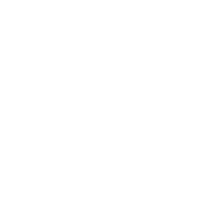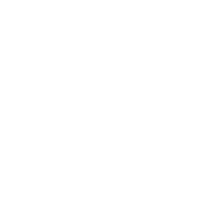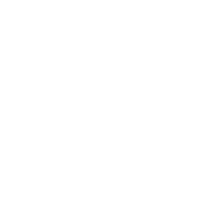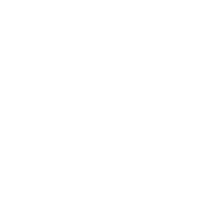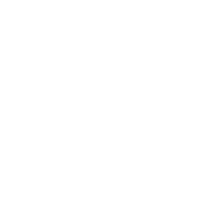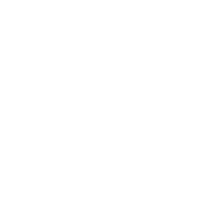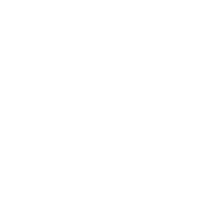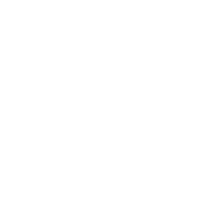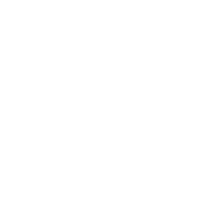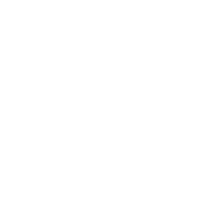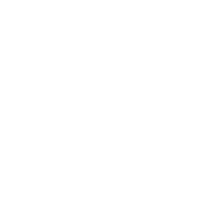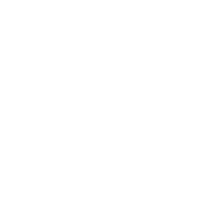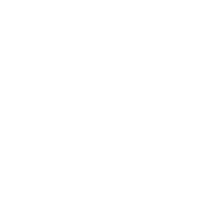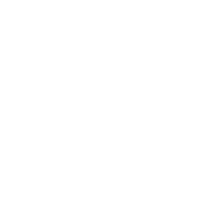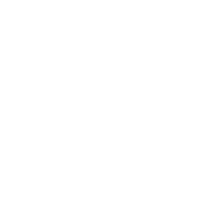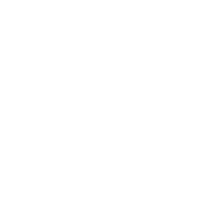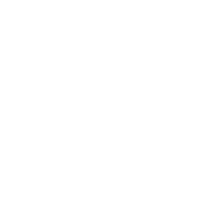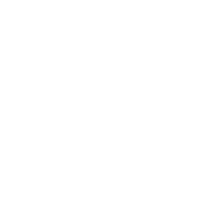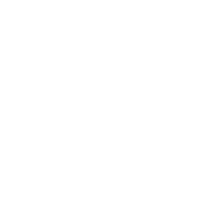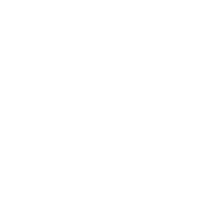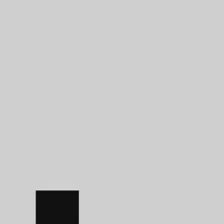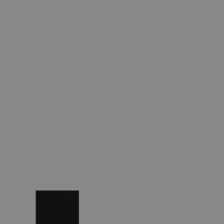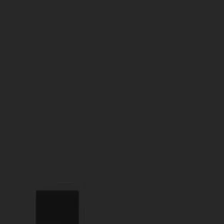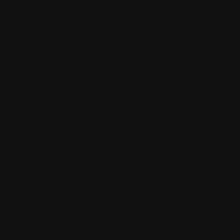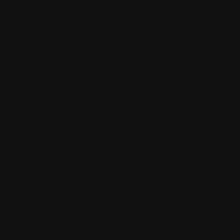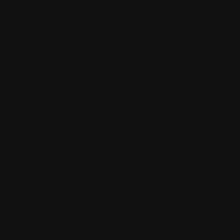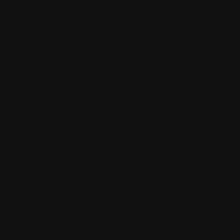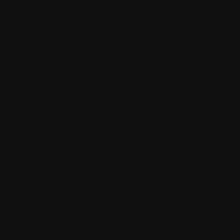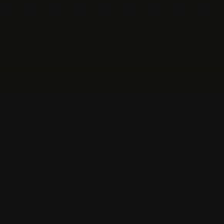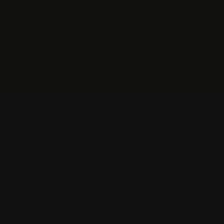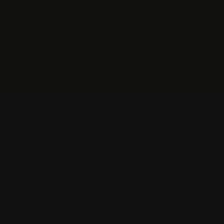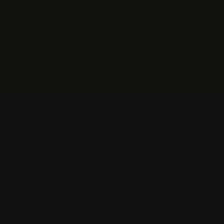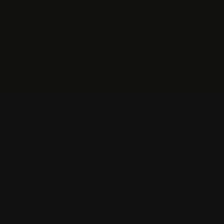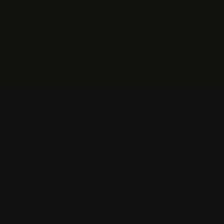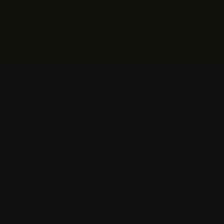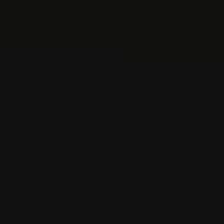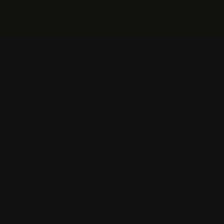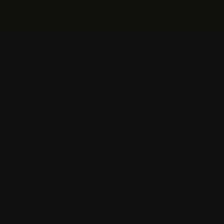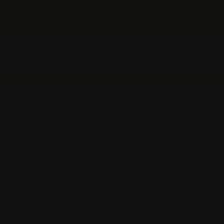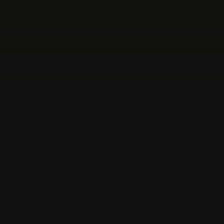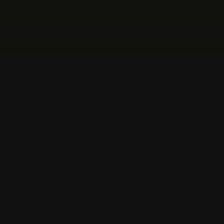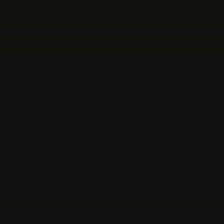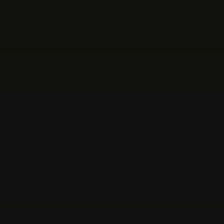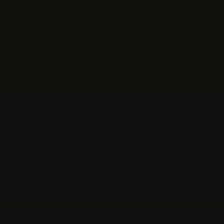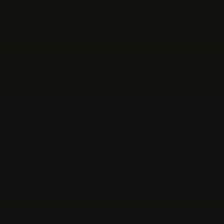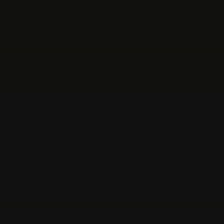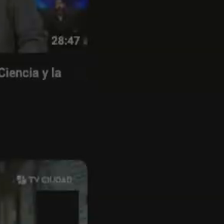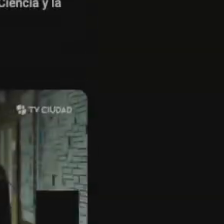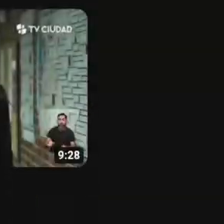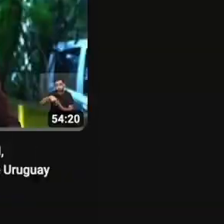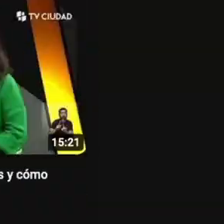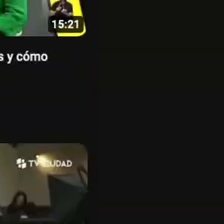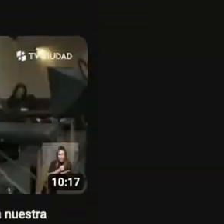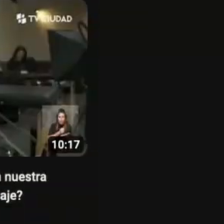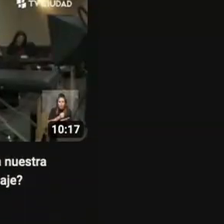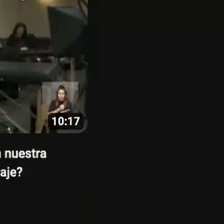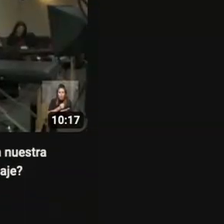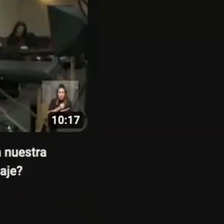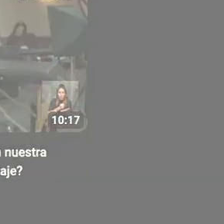Vico Uruguay, líder en biología molecular, auspicia y apoya la difusión de los principales contenidos de